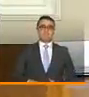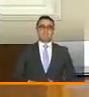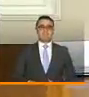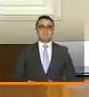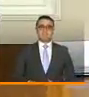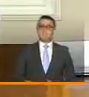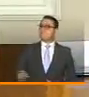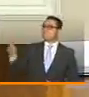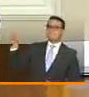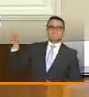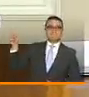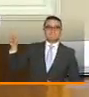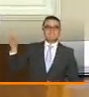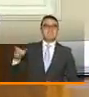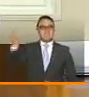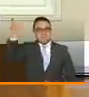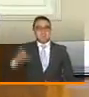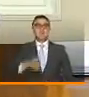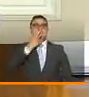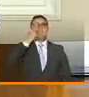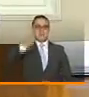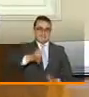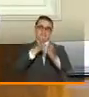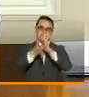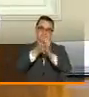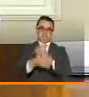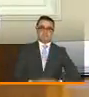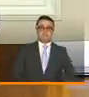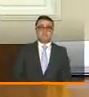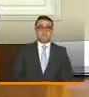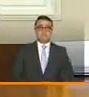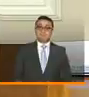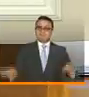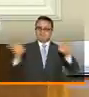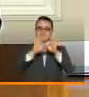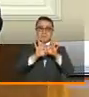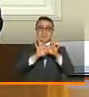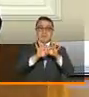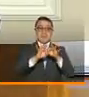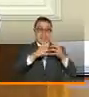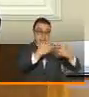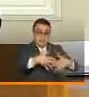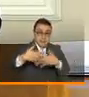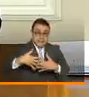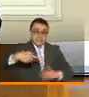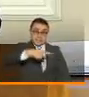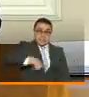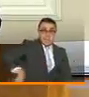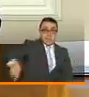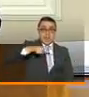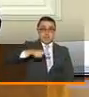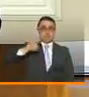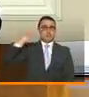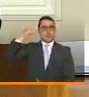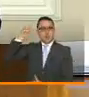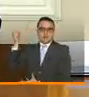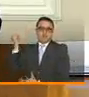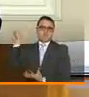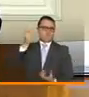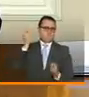Bueno, ahí vemos también ese testimonio. Y hay algo también importante, el PAEF, el Programa de Apoyo al Empleo Formal, que